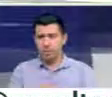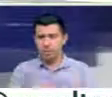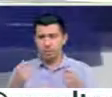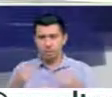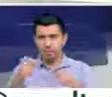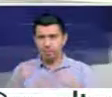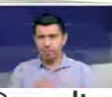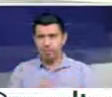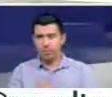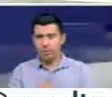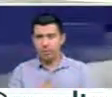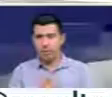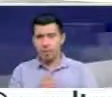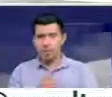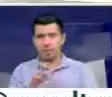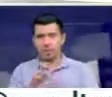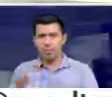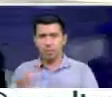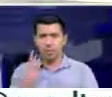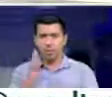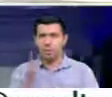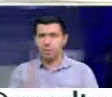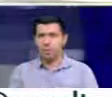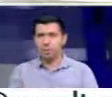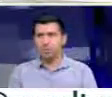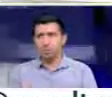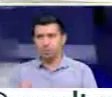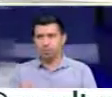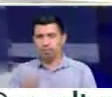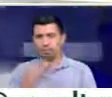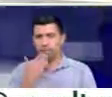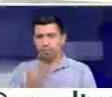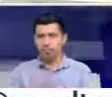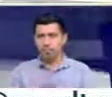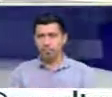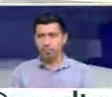juventud del norte de Santander. Con la cámara de Eduard Suárez les informó Dolly Xiomara Niño.